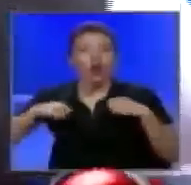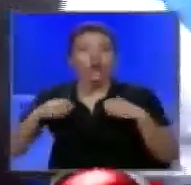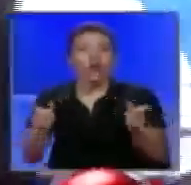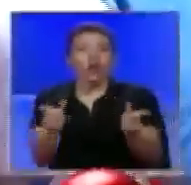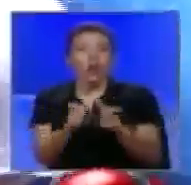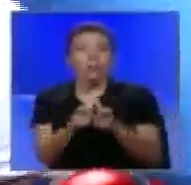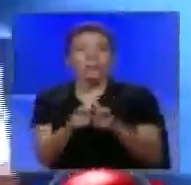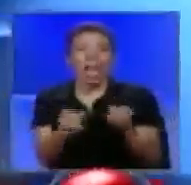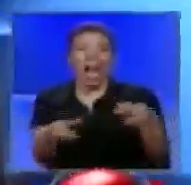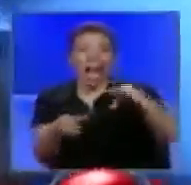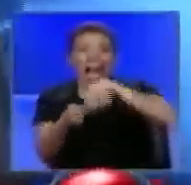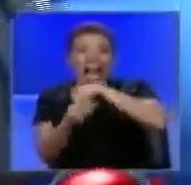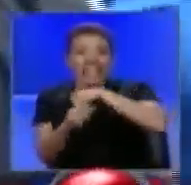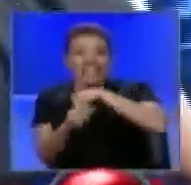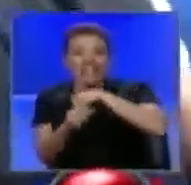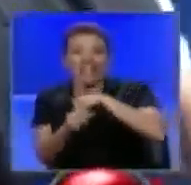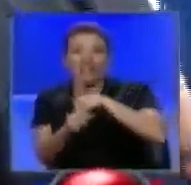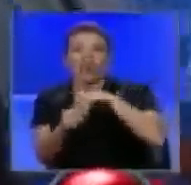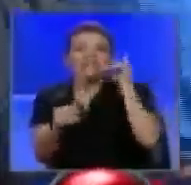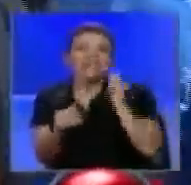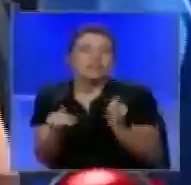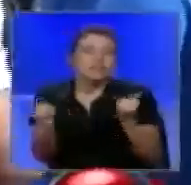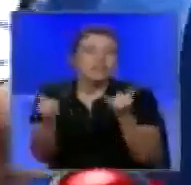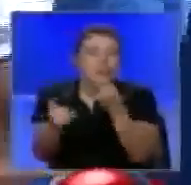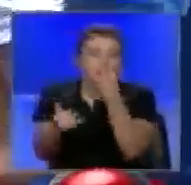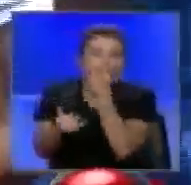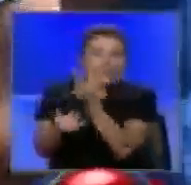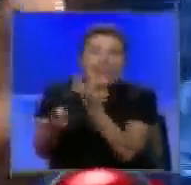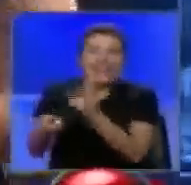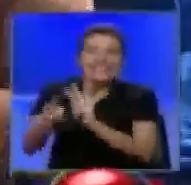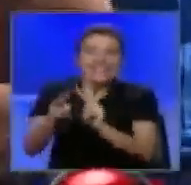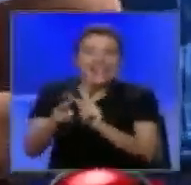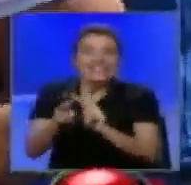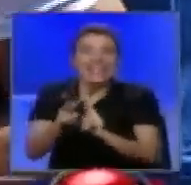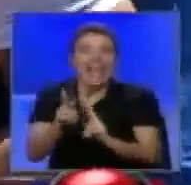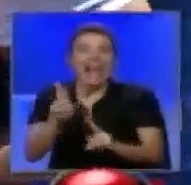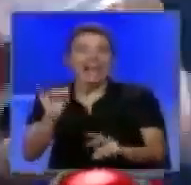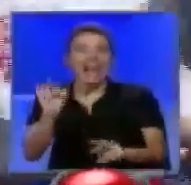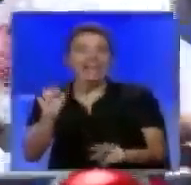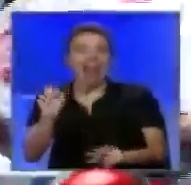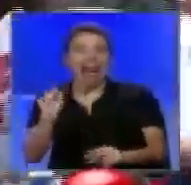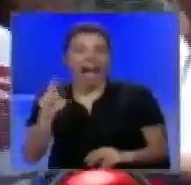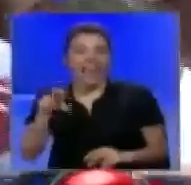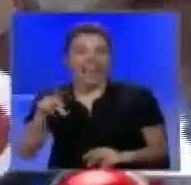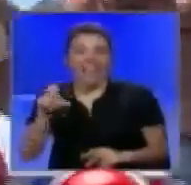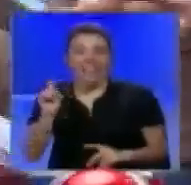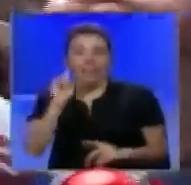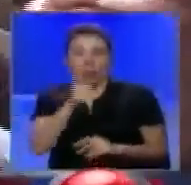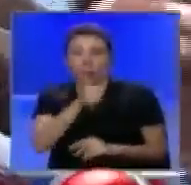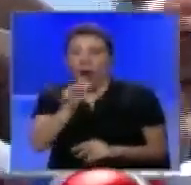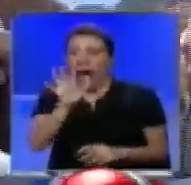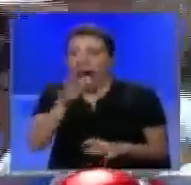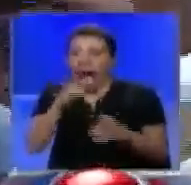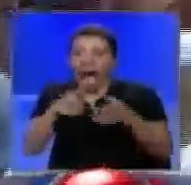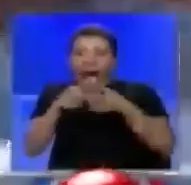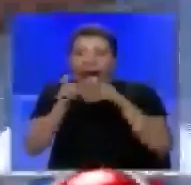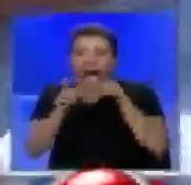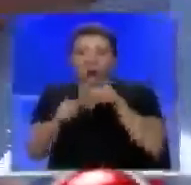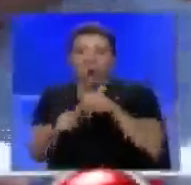allegados. Picarón, como siempre. Mire nomás en qué andaba Rafa Araneda. Pero es pura agüita, ¿eh? Es pura agua, si es